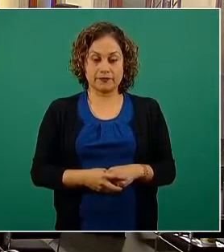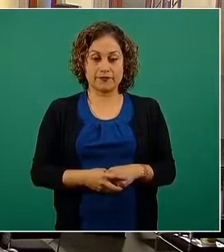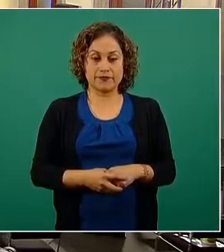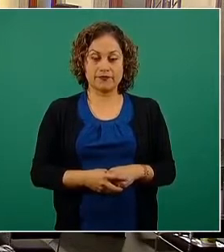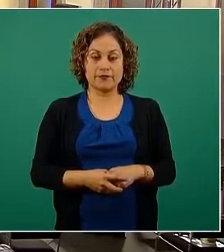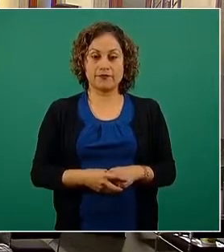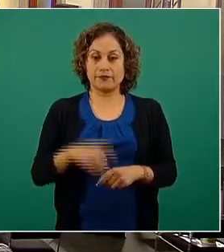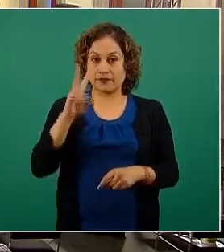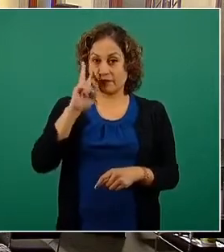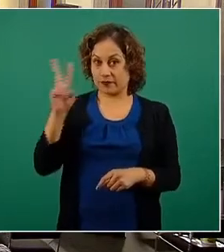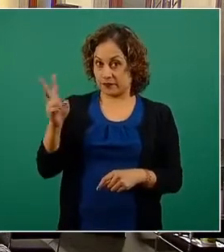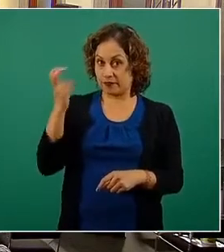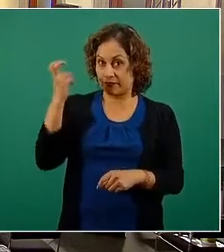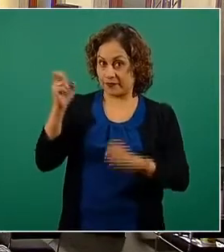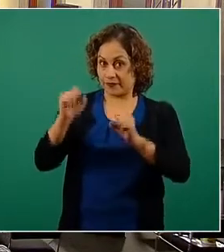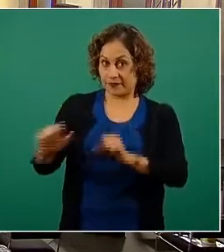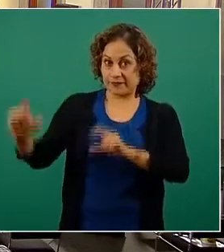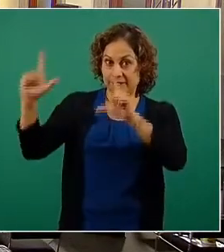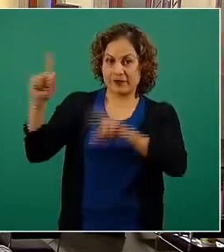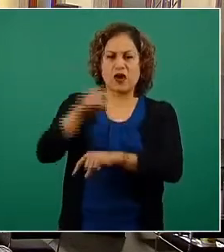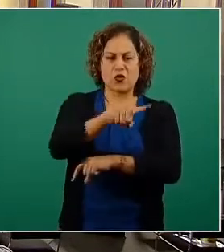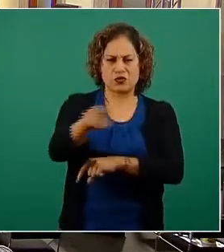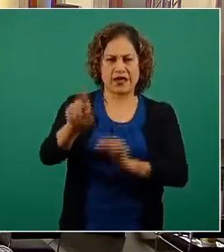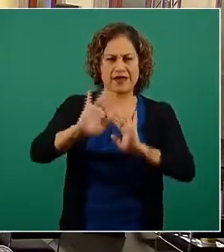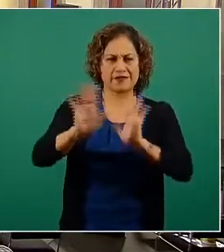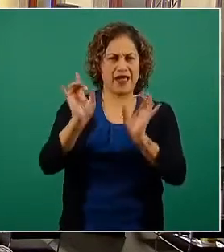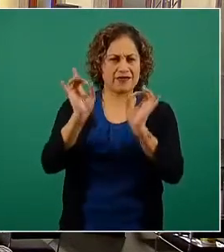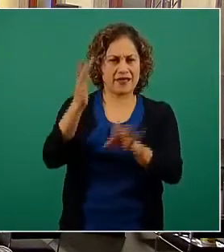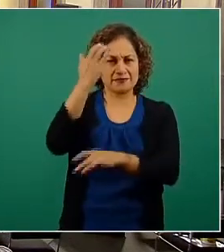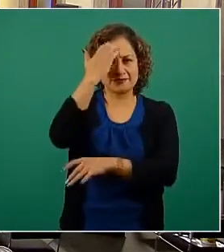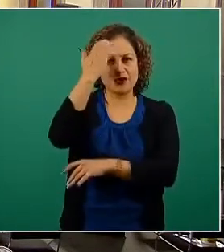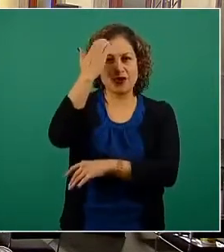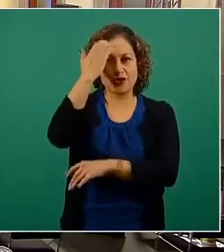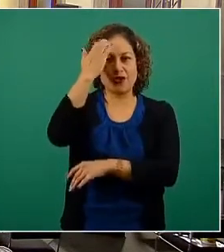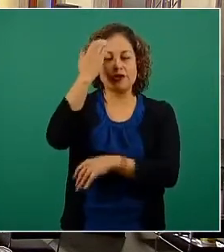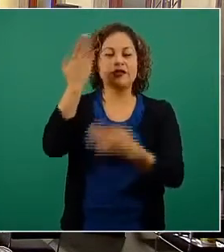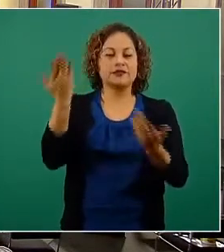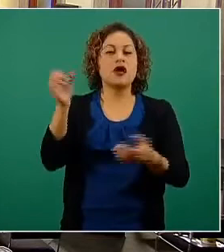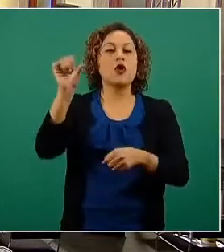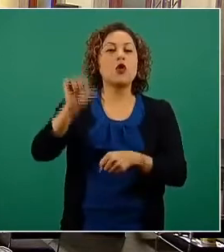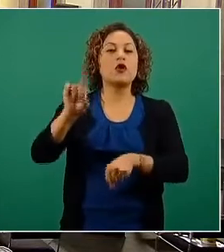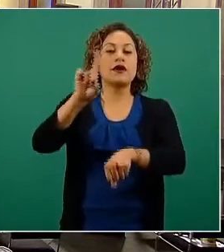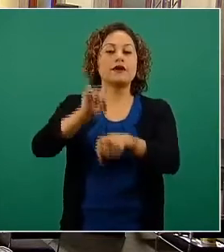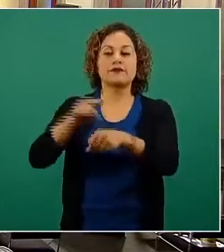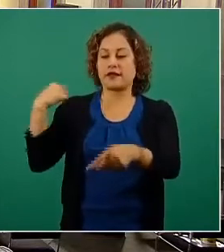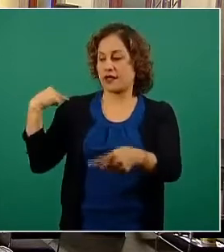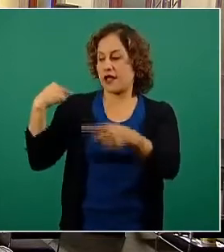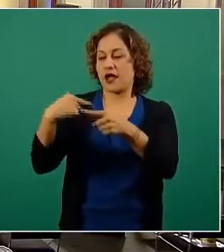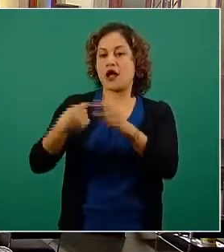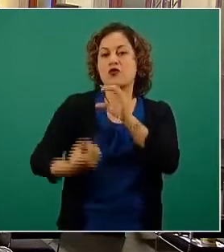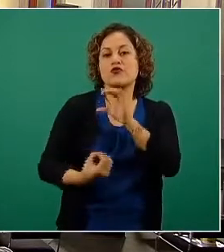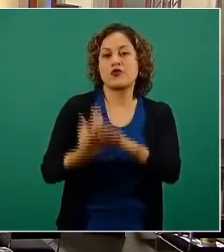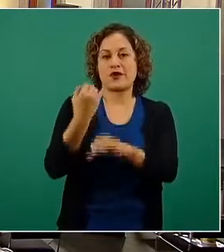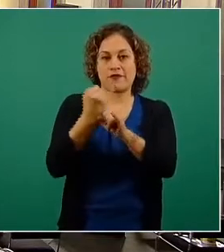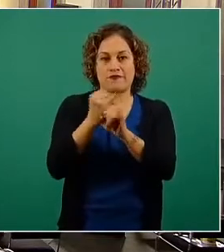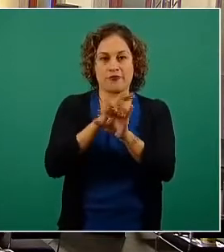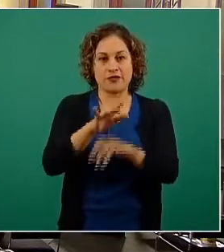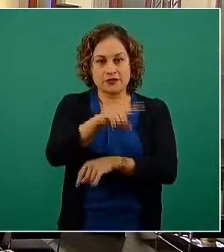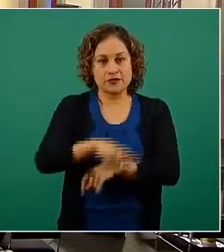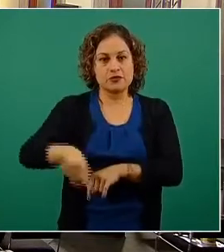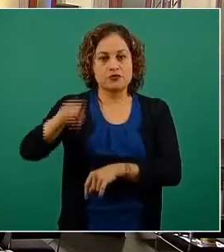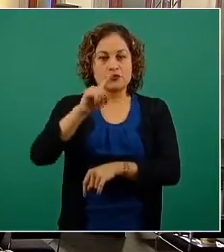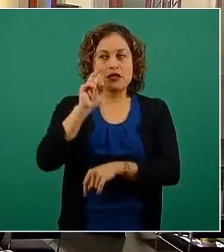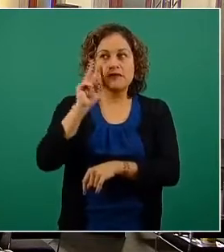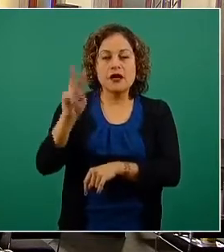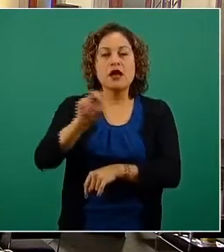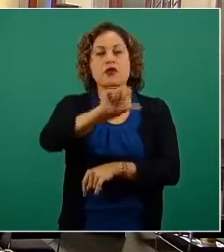Estas diapositivas ustedes ya las conocen. Obviamente presentamos el avance el día de hoy para que toda la población se encuentre informada. Y